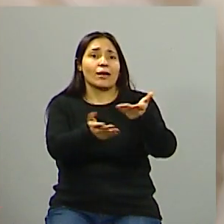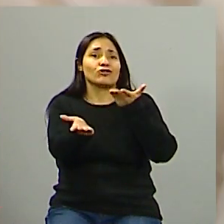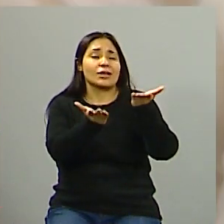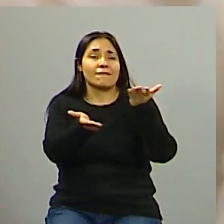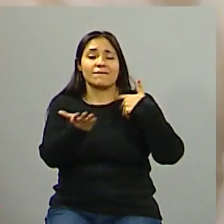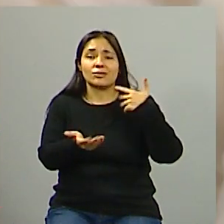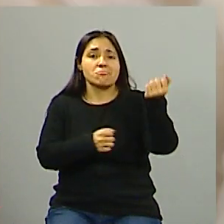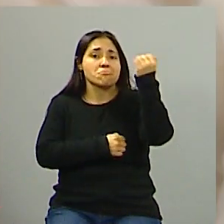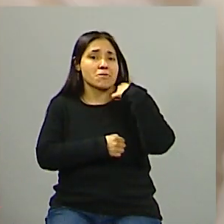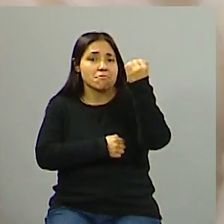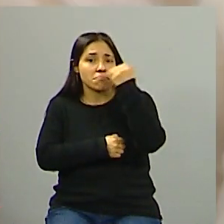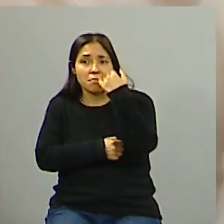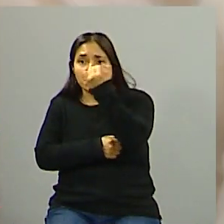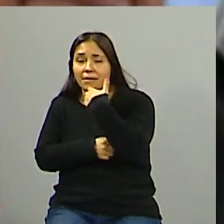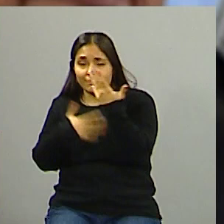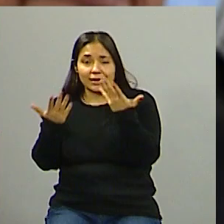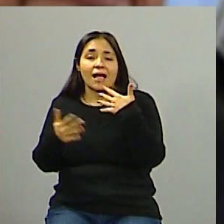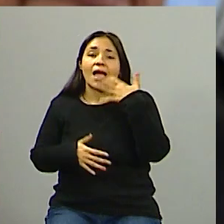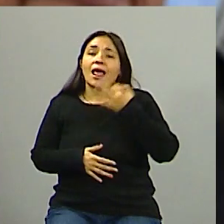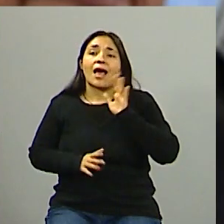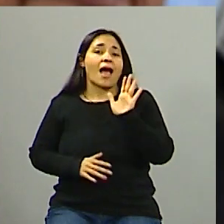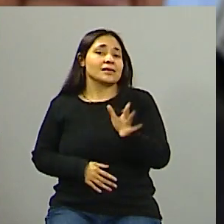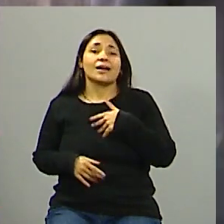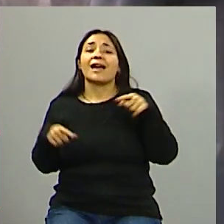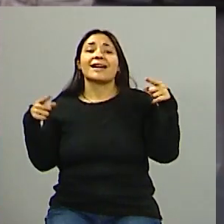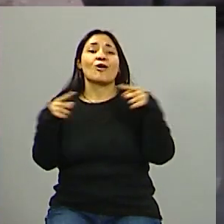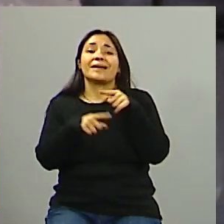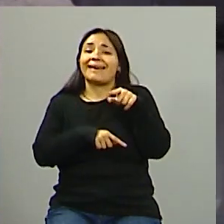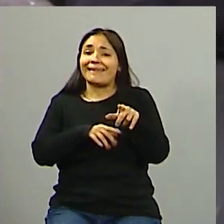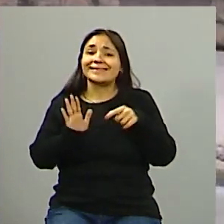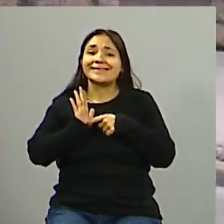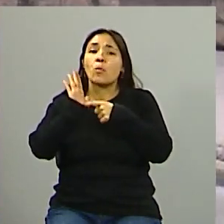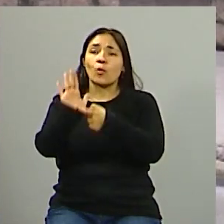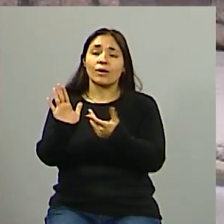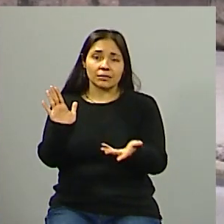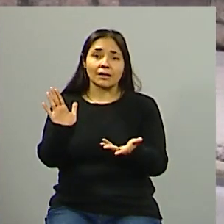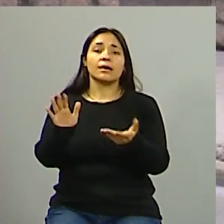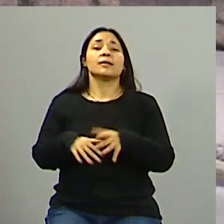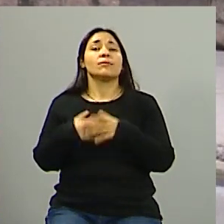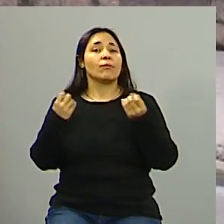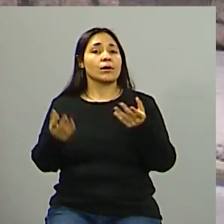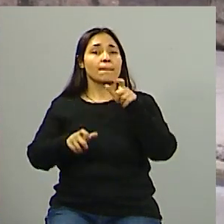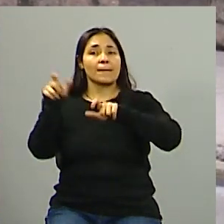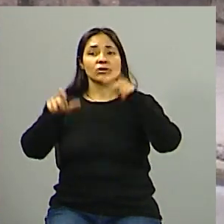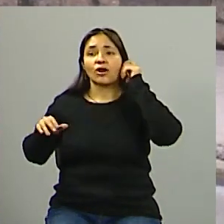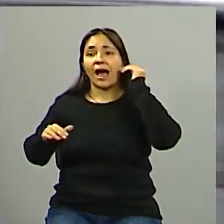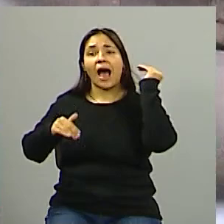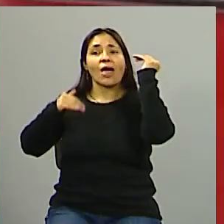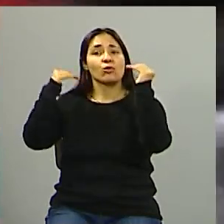Bueno, eso es una realidad, por eso queríamos apuntar a eso, porque en definitiva cuando se habla de personas